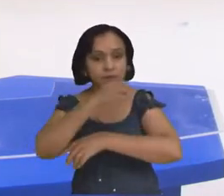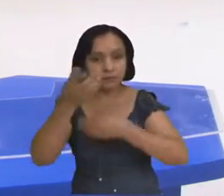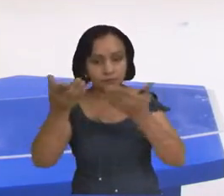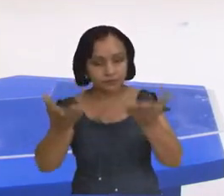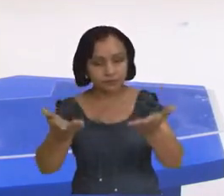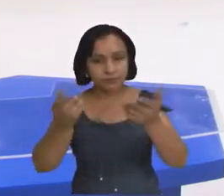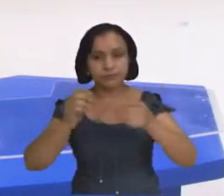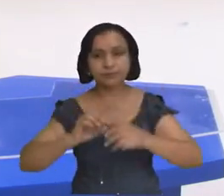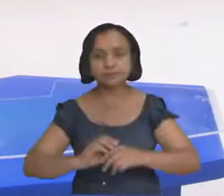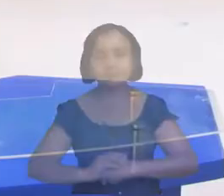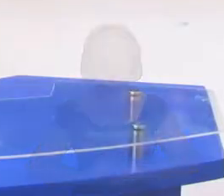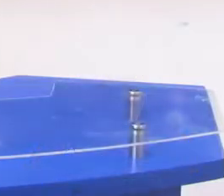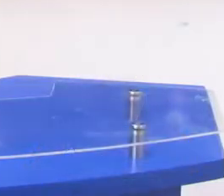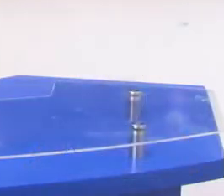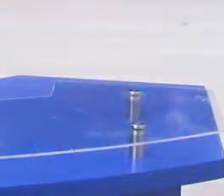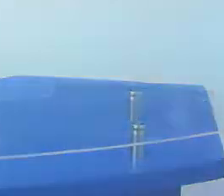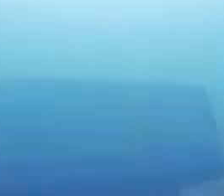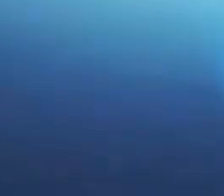Veamos.